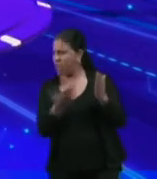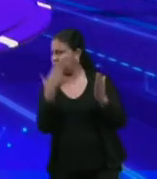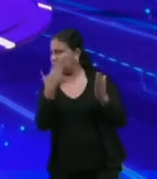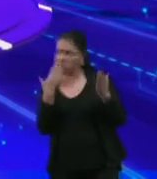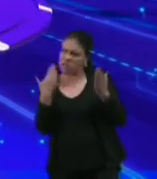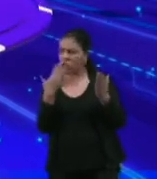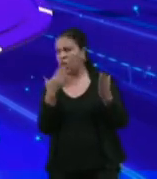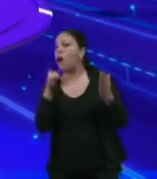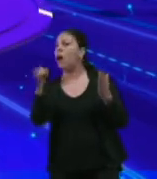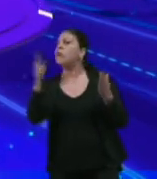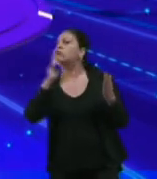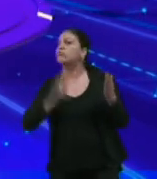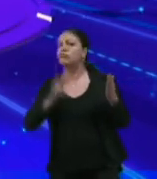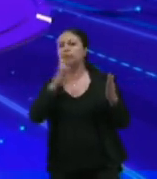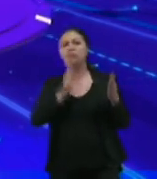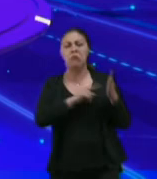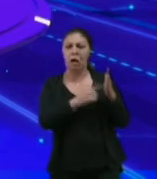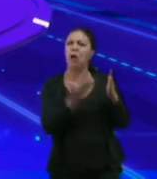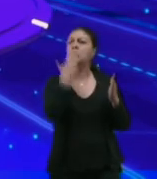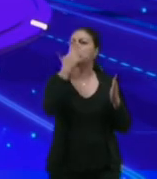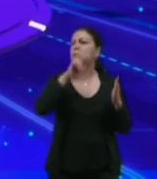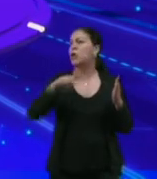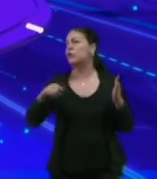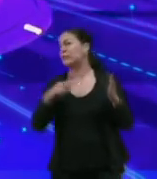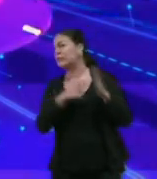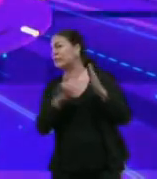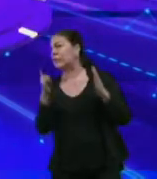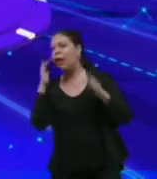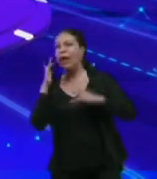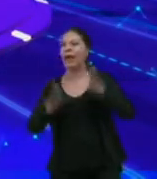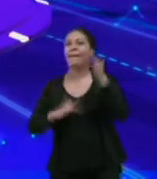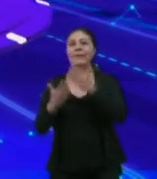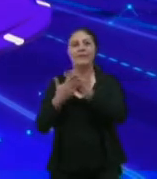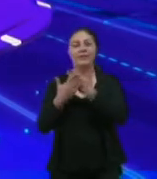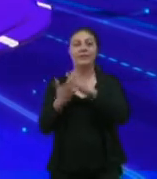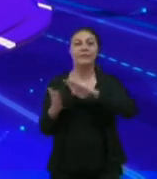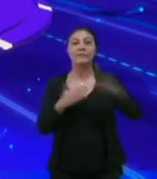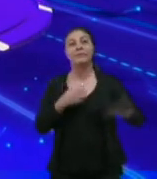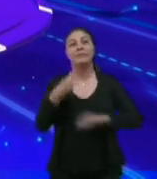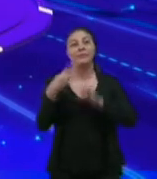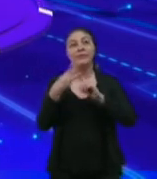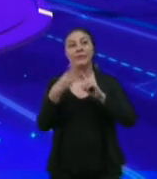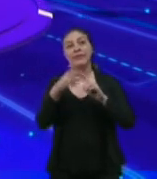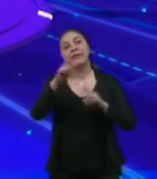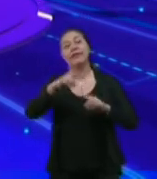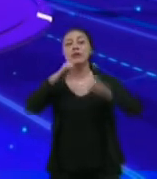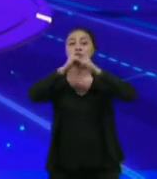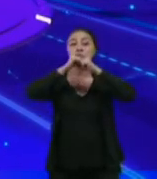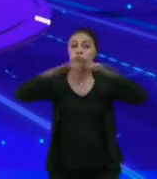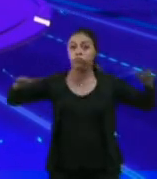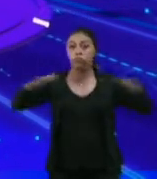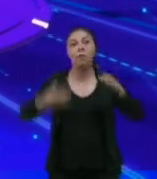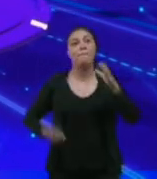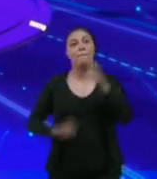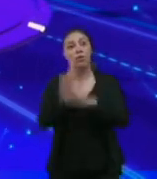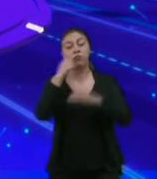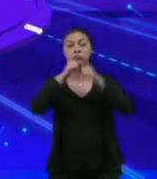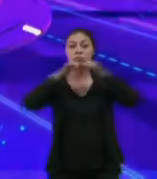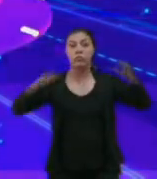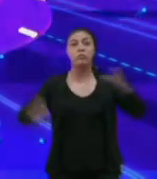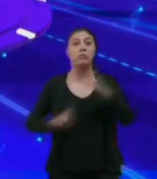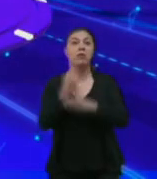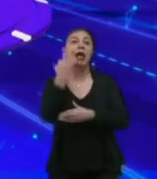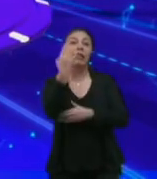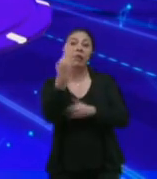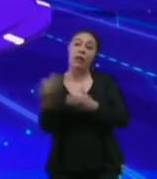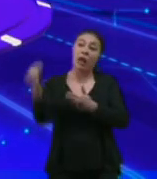das cuenta de qué cosas funcionan y cuáles no tercera lanza tu producto con tres o cuatro clientes y